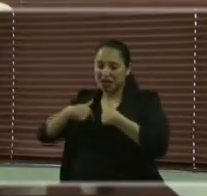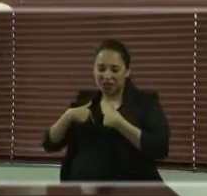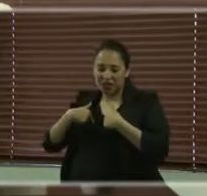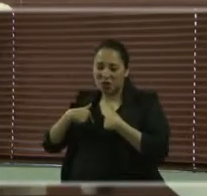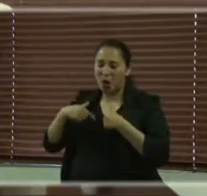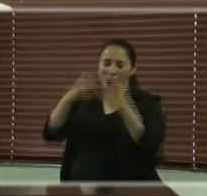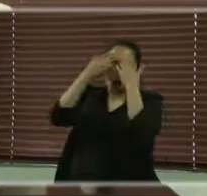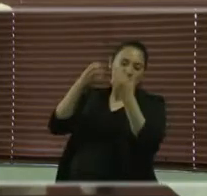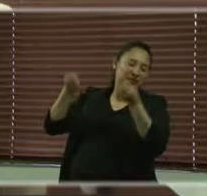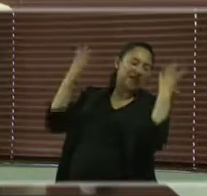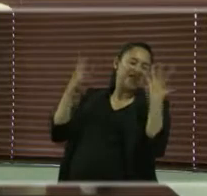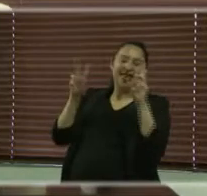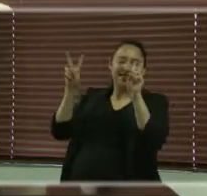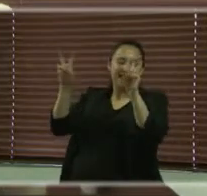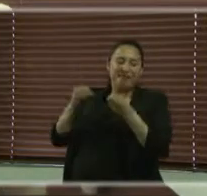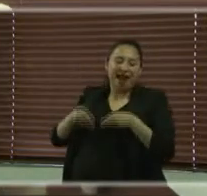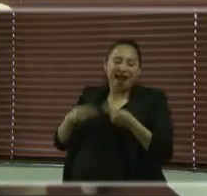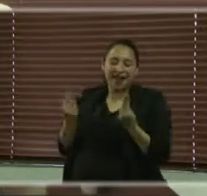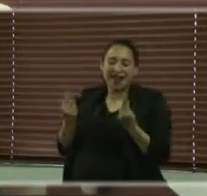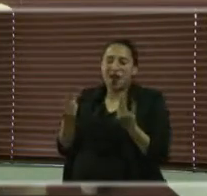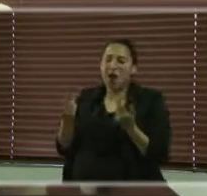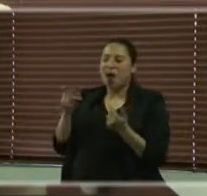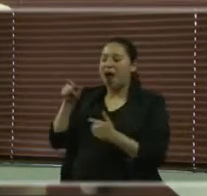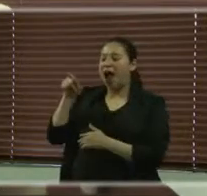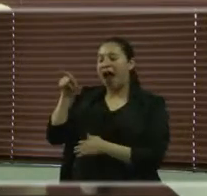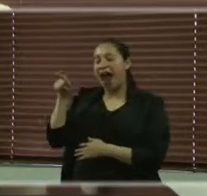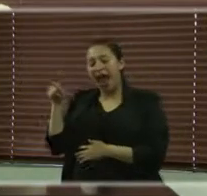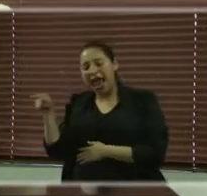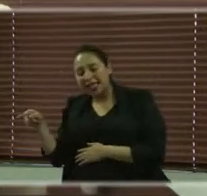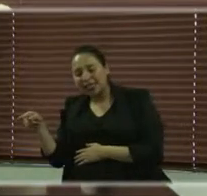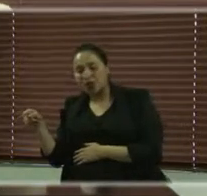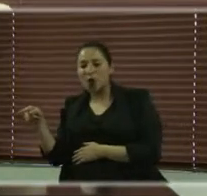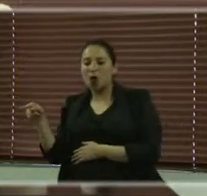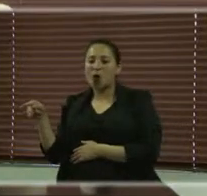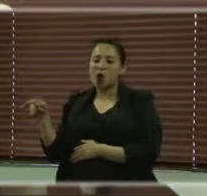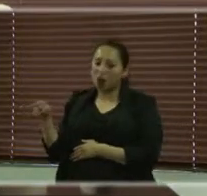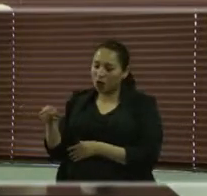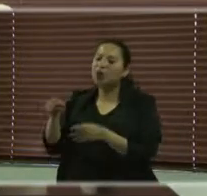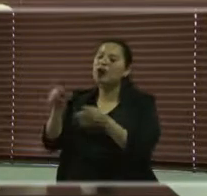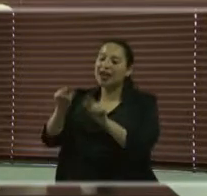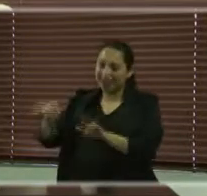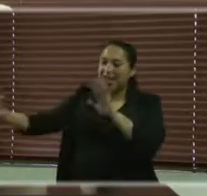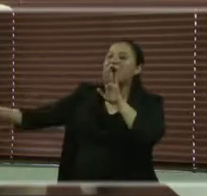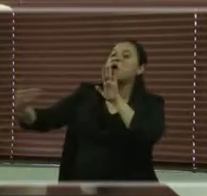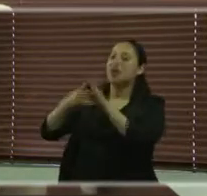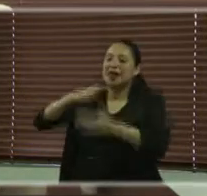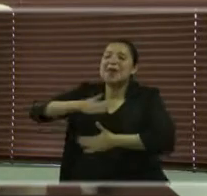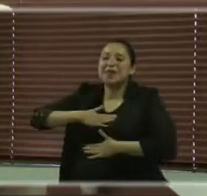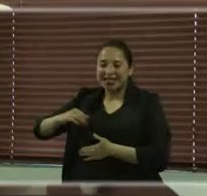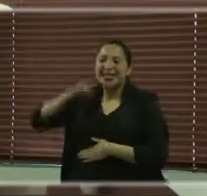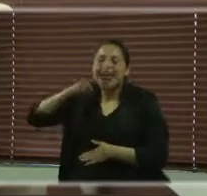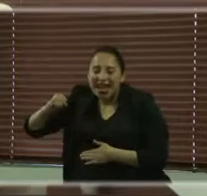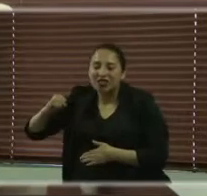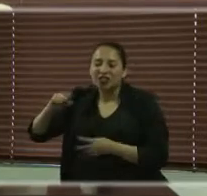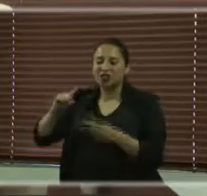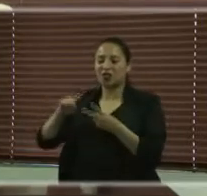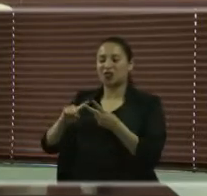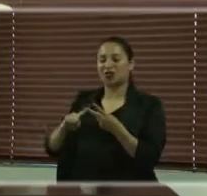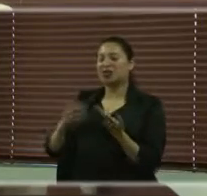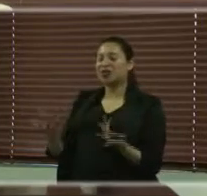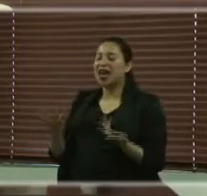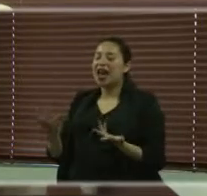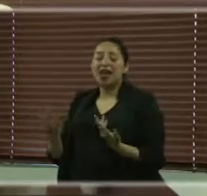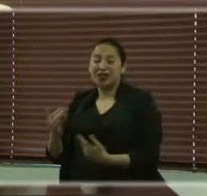no sé si si concretamente a eso se refiere la pregunta pero sí quiero decir que pues